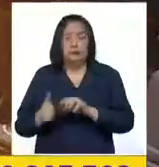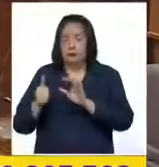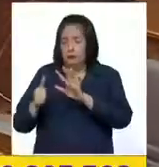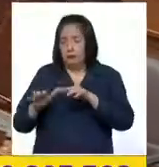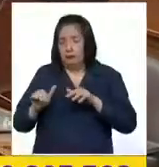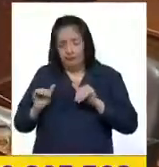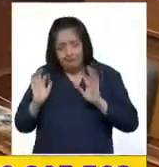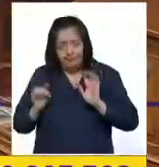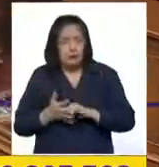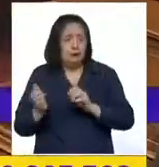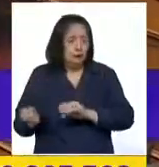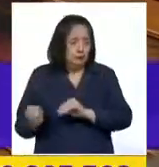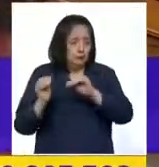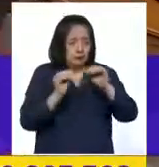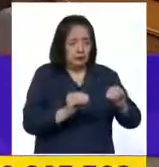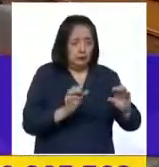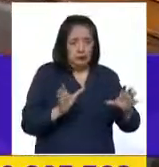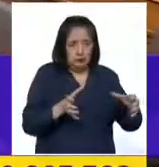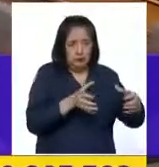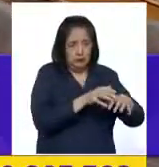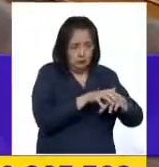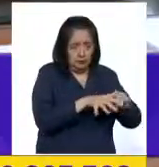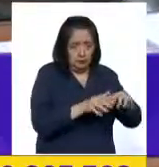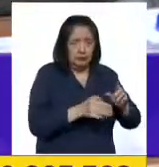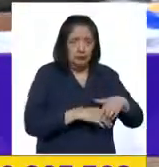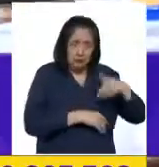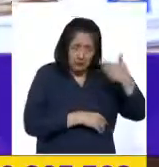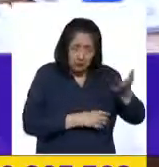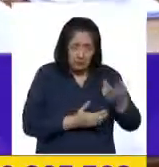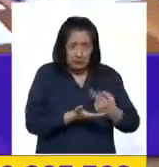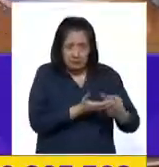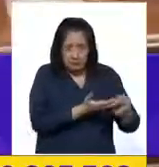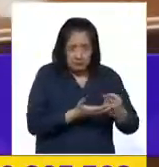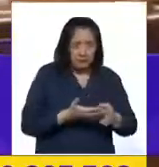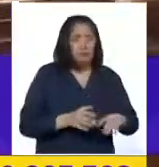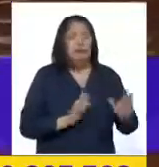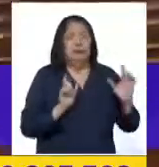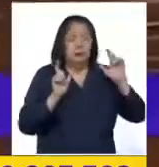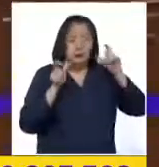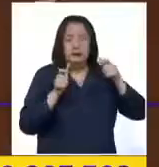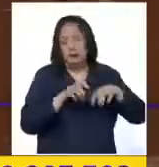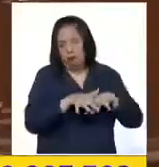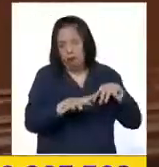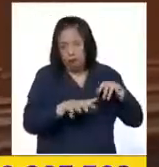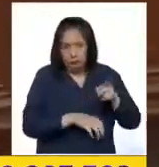Ahora debería pasar a la Comisión Permanente para luego ser discutido en el Pleno del Congreso.